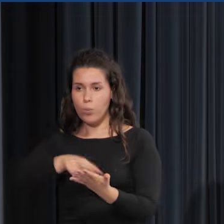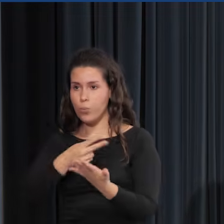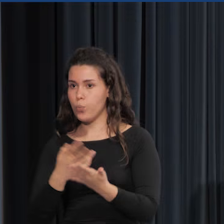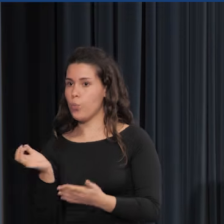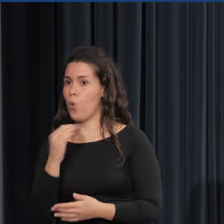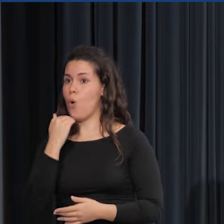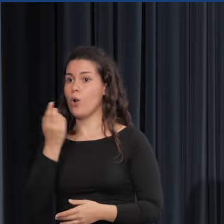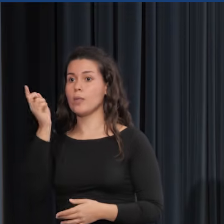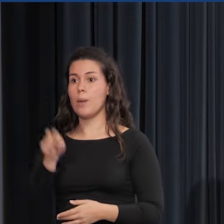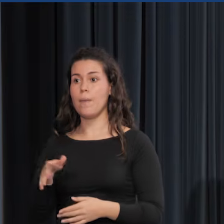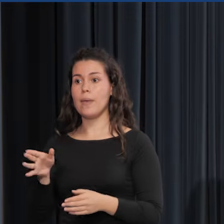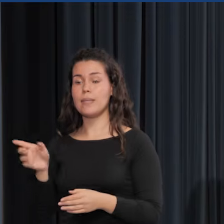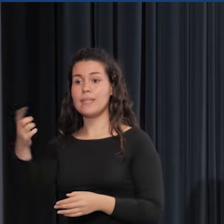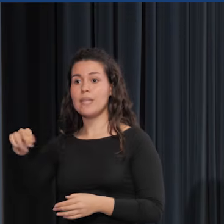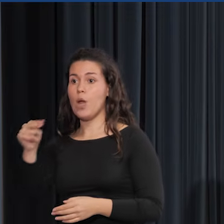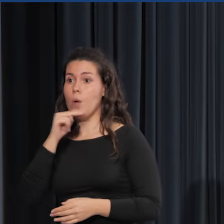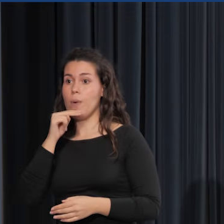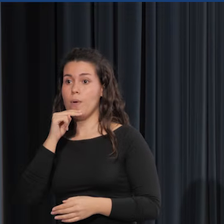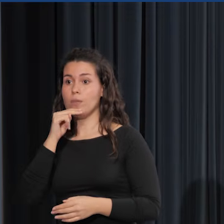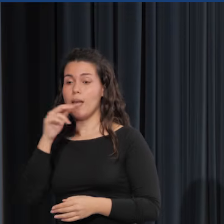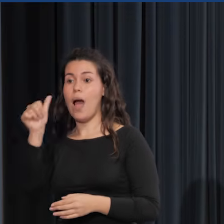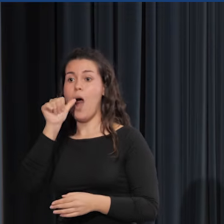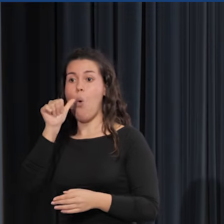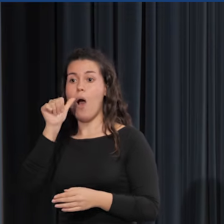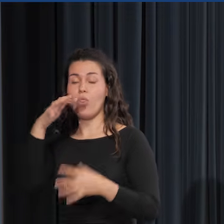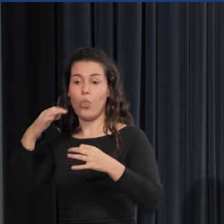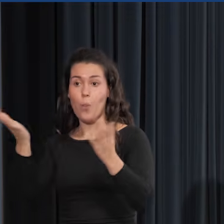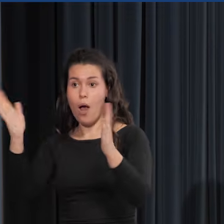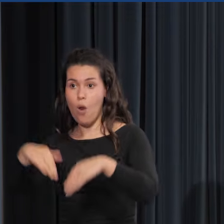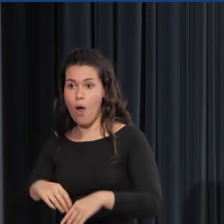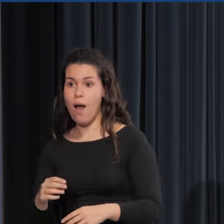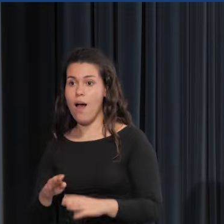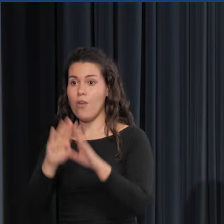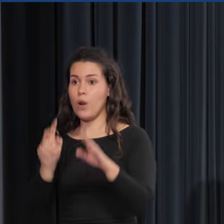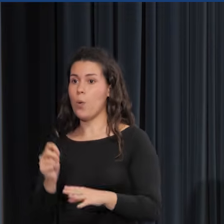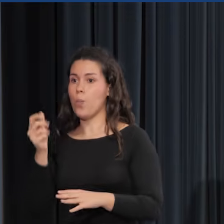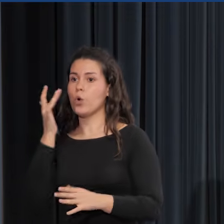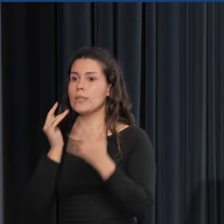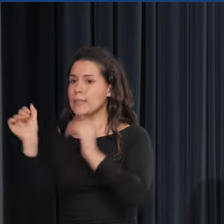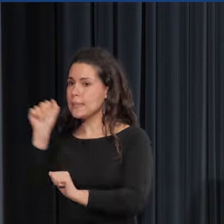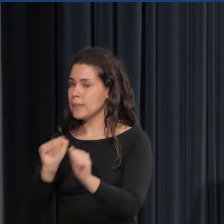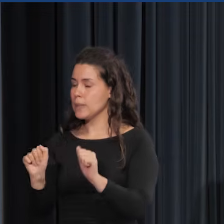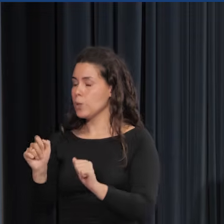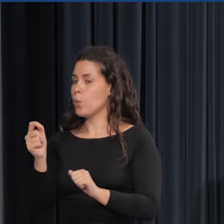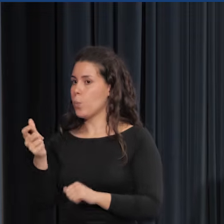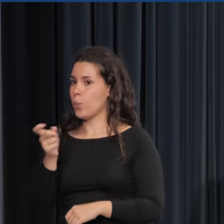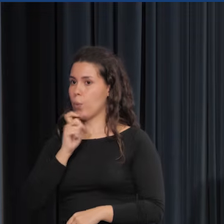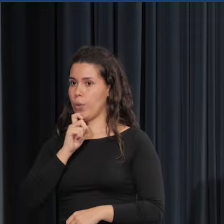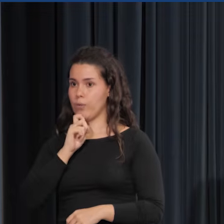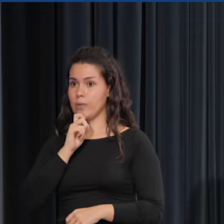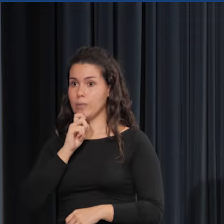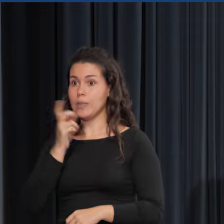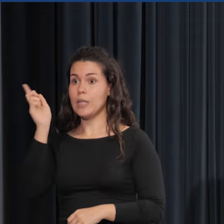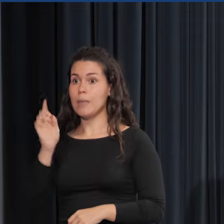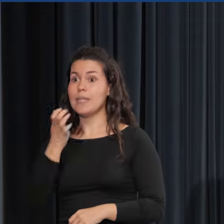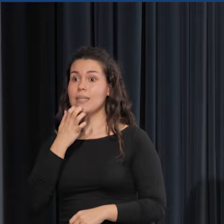estos aseos no cuentan con lavabos con agua corriente, lo que dificulta mantener una adecuada higiene en general, pero especialmente cuando las mujeres